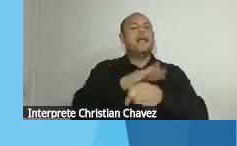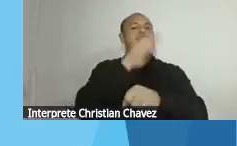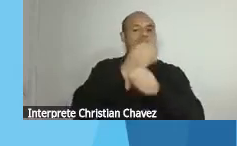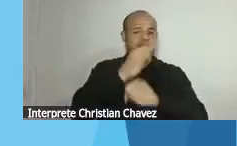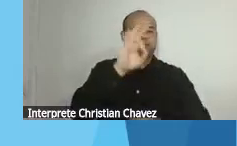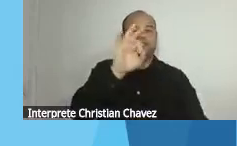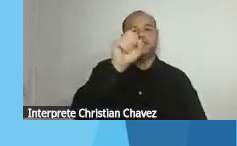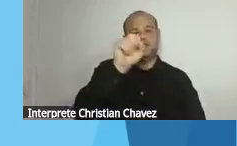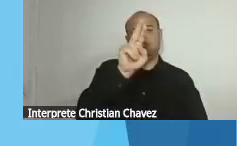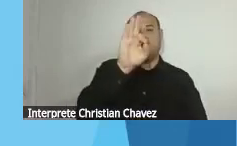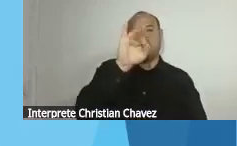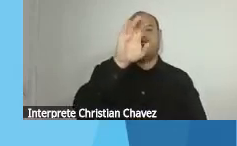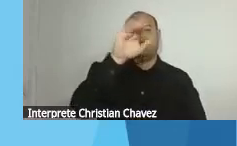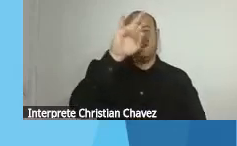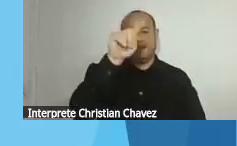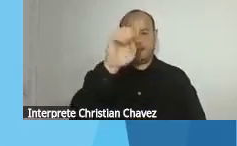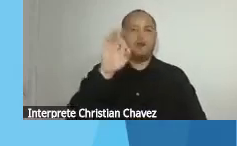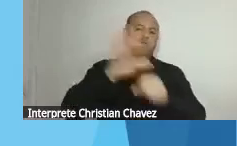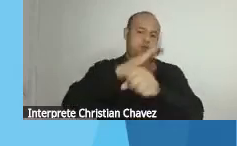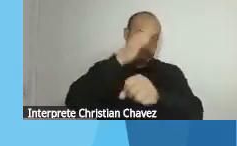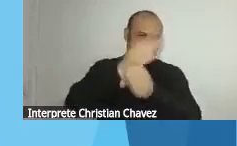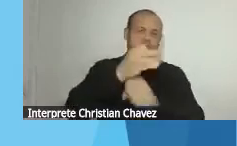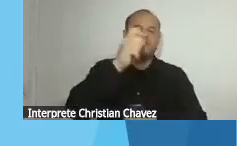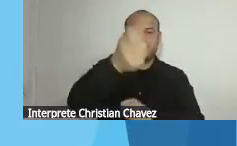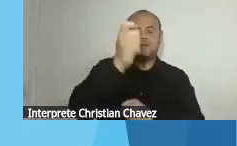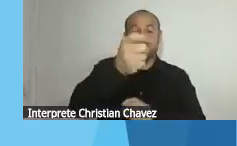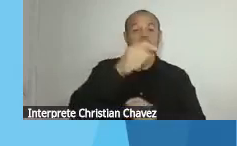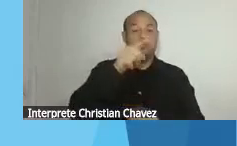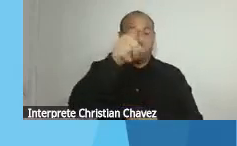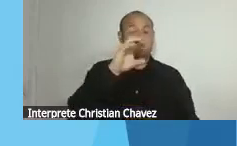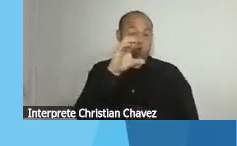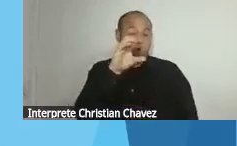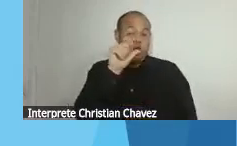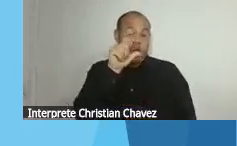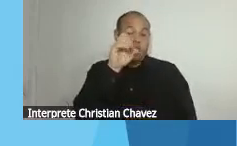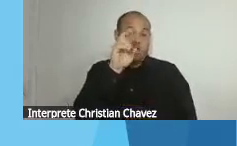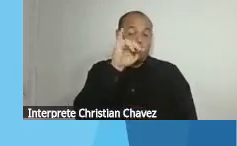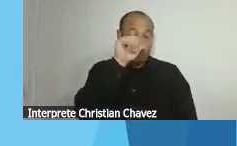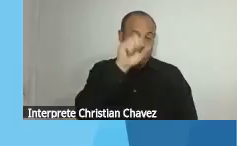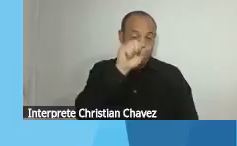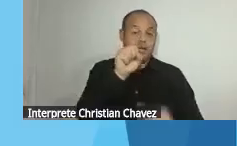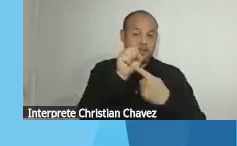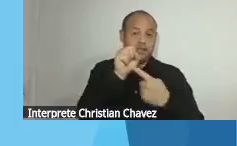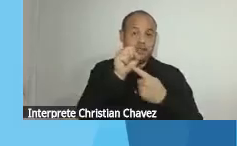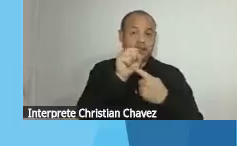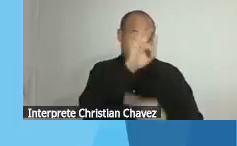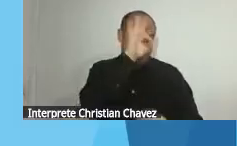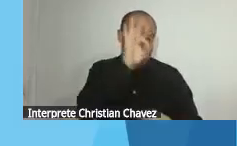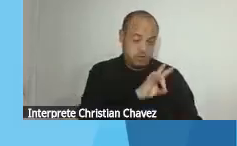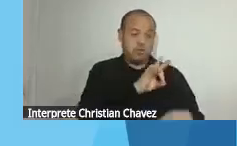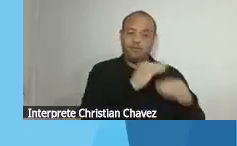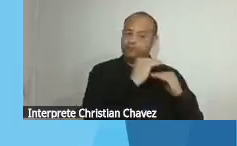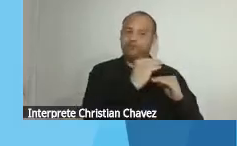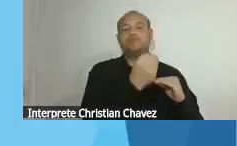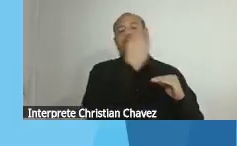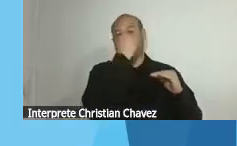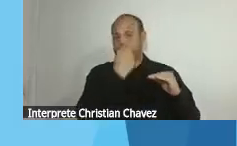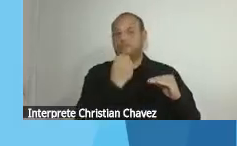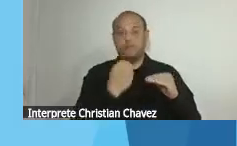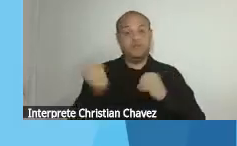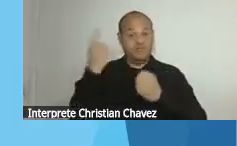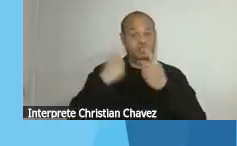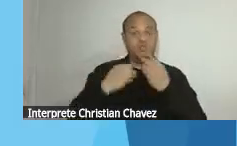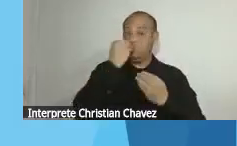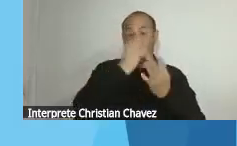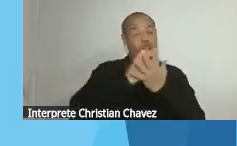las calorías necesarias para que la persona no tenga un exceso de grasa,